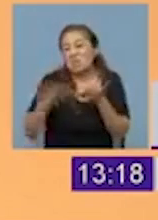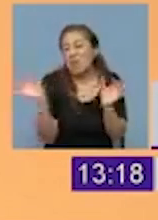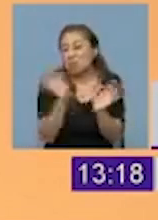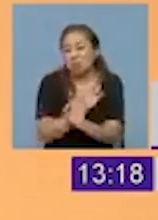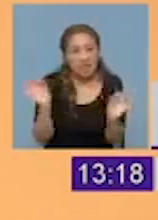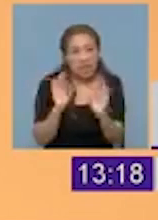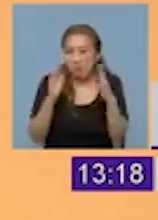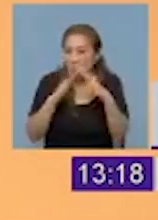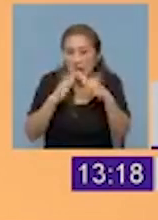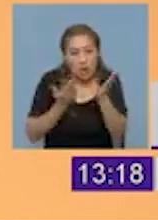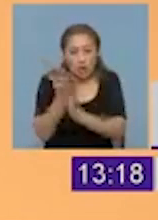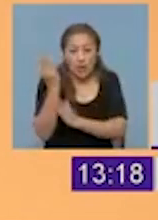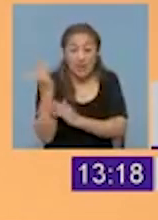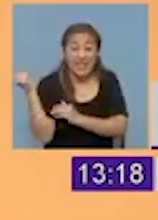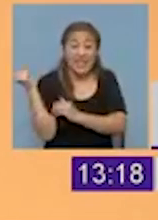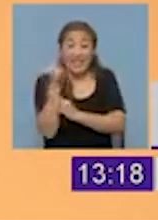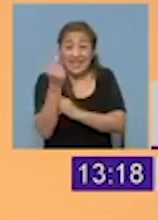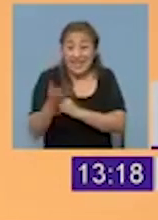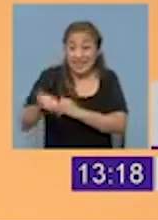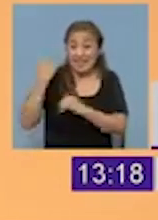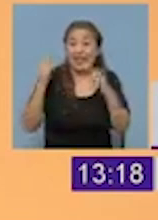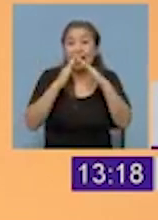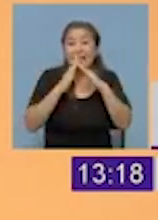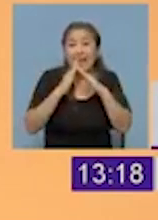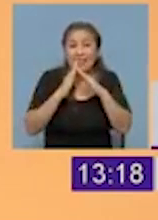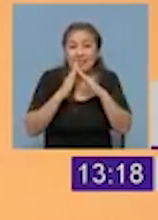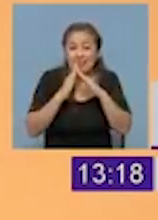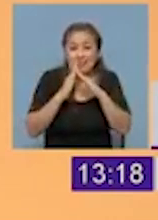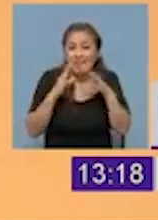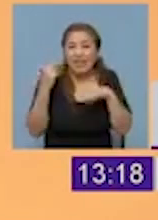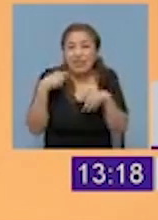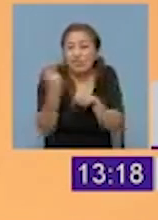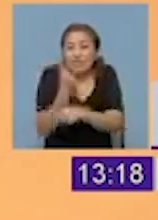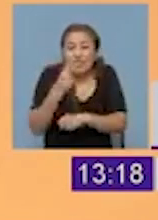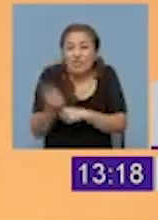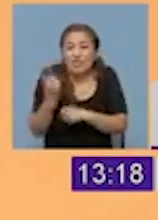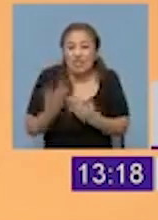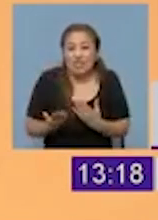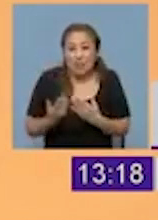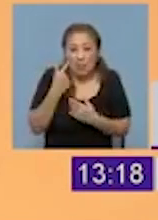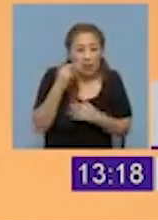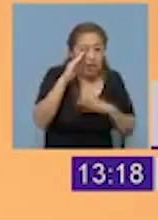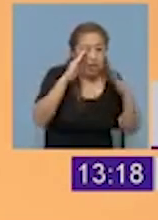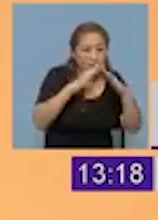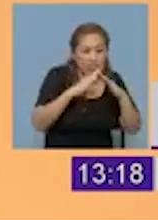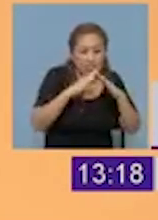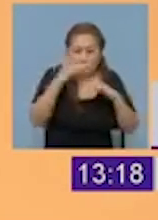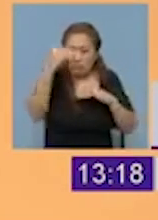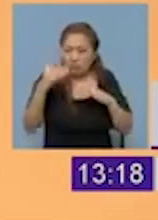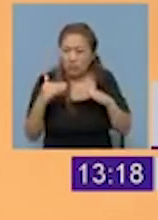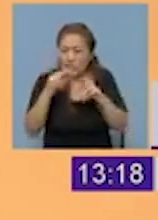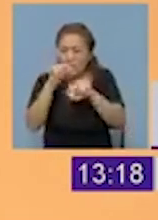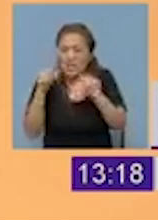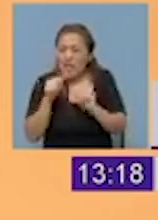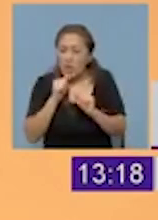y la casa sigue en pie pero este eran casas de adobe cuando se secó el barro ya no había distinción entre el barro que había quedó pegado en la pared y era